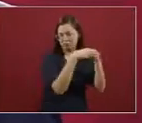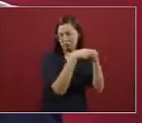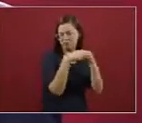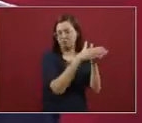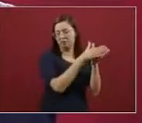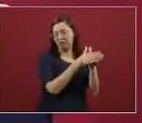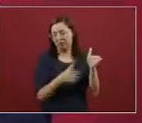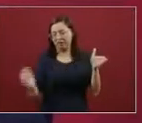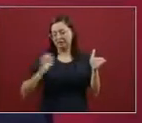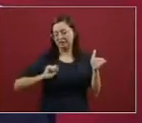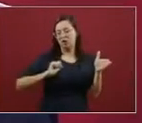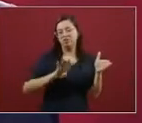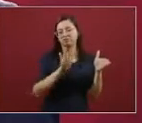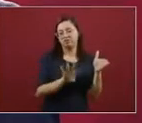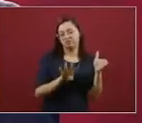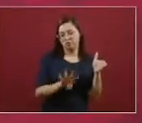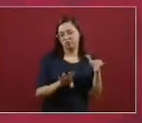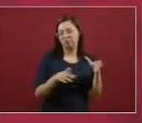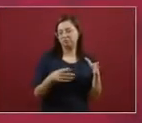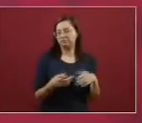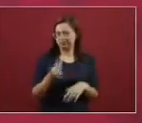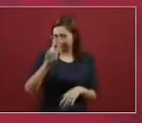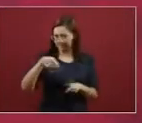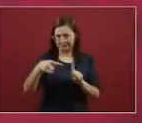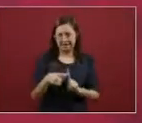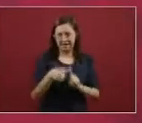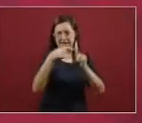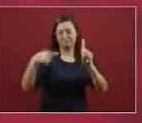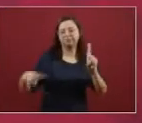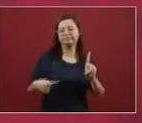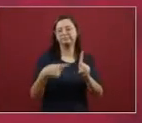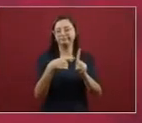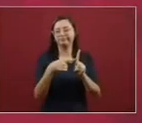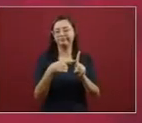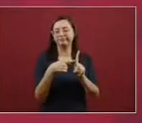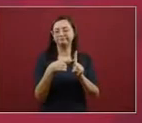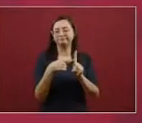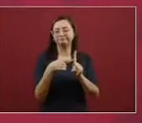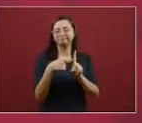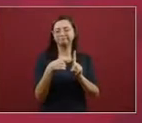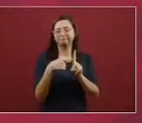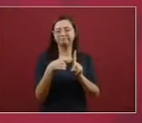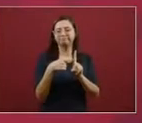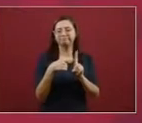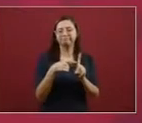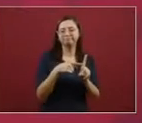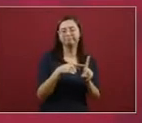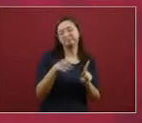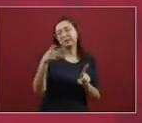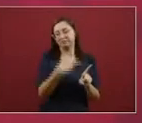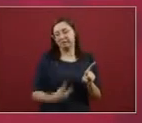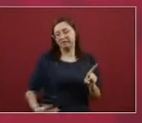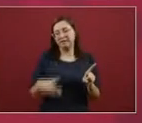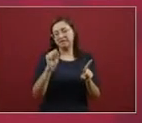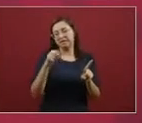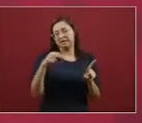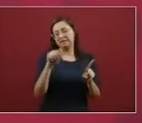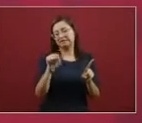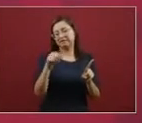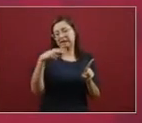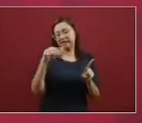sin duda le escribió a santana que estaba en el extranjero